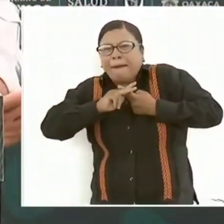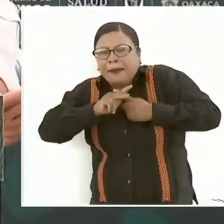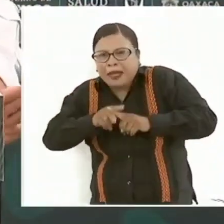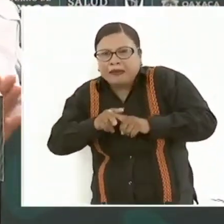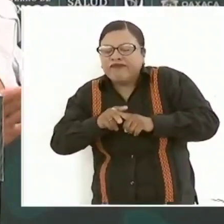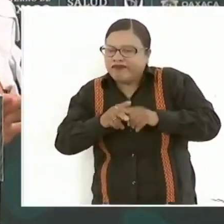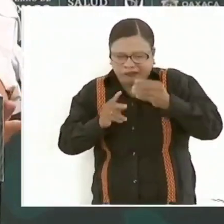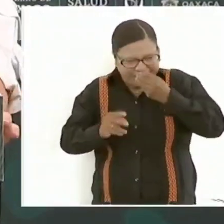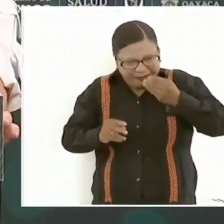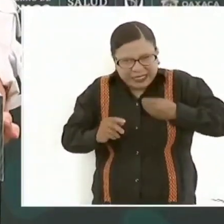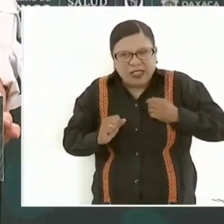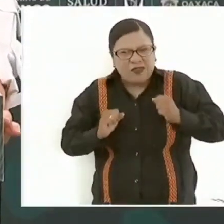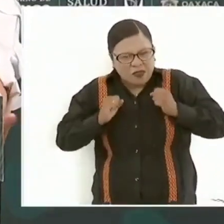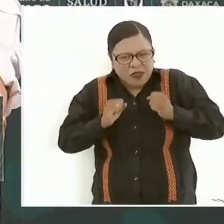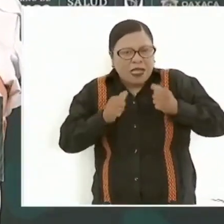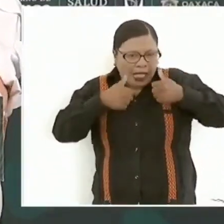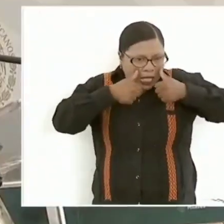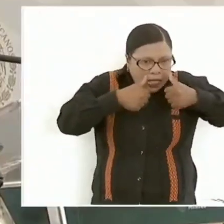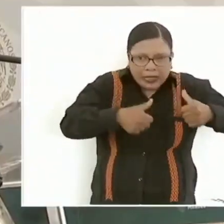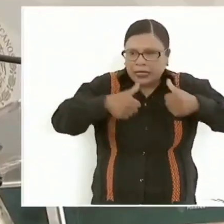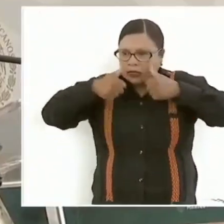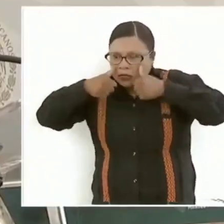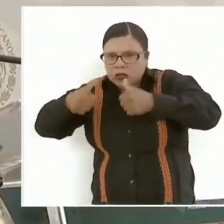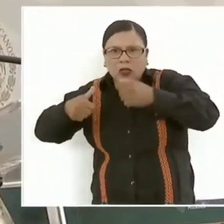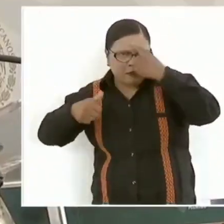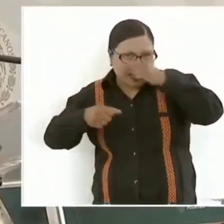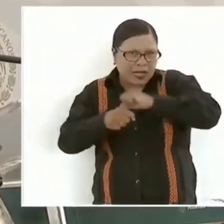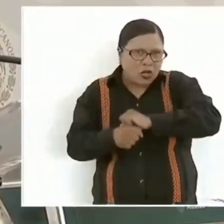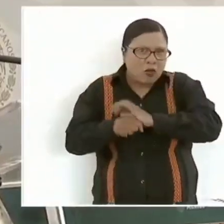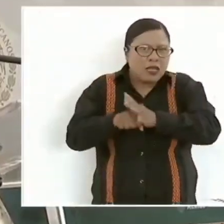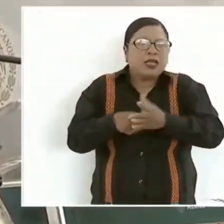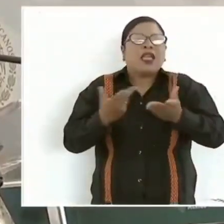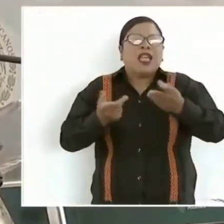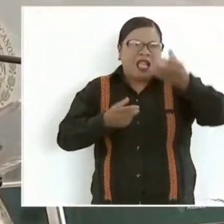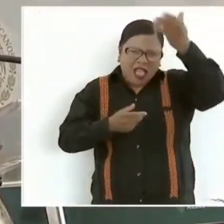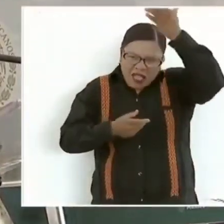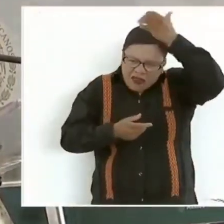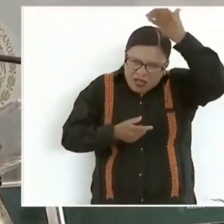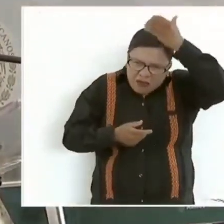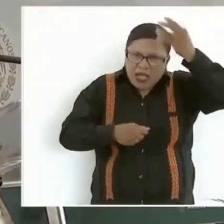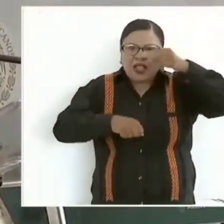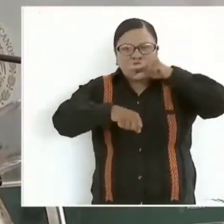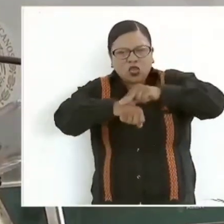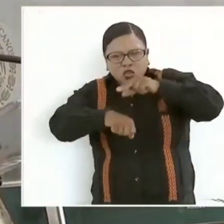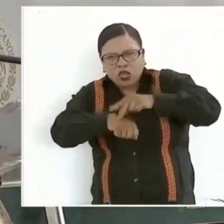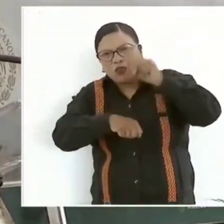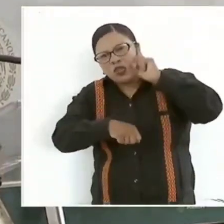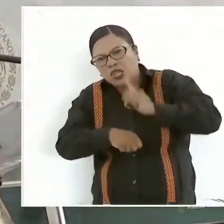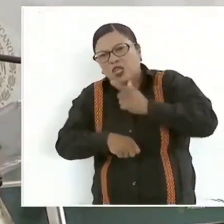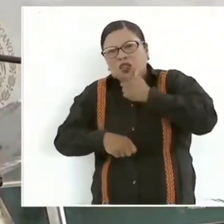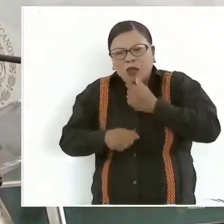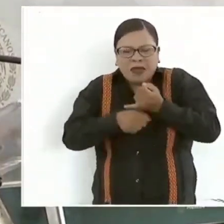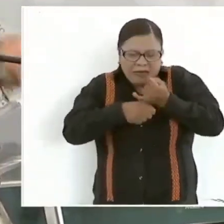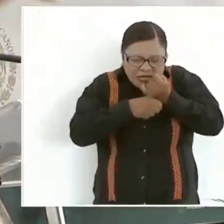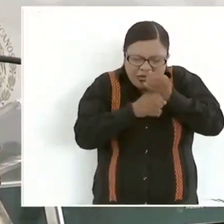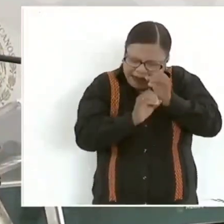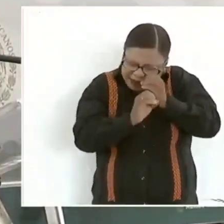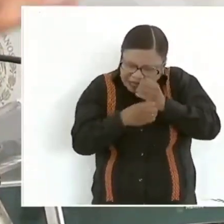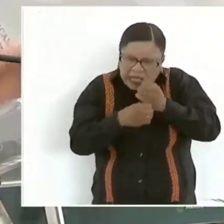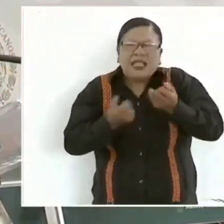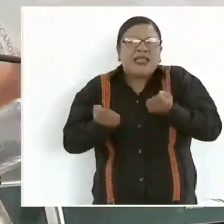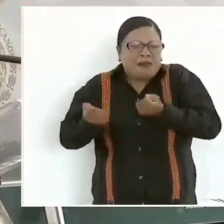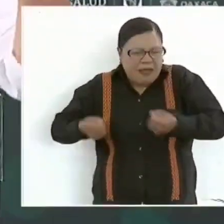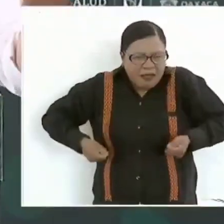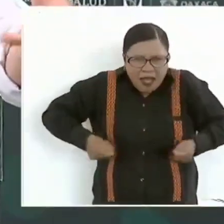la atendimos. Y ahí es en donde el personal de salud, todos, enfermeras, enfermeros, médicas, médicos, laboratoristas, camilleros, todas